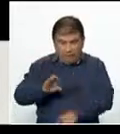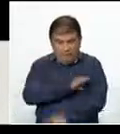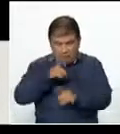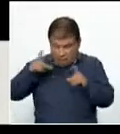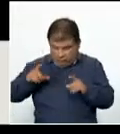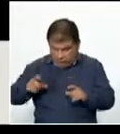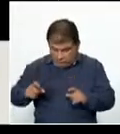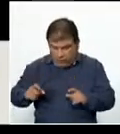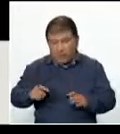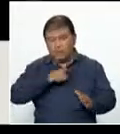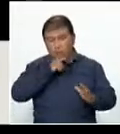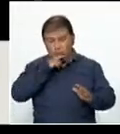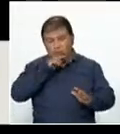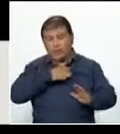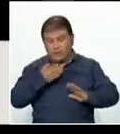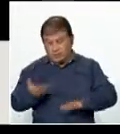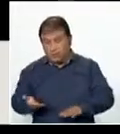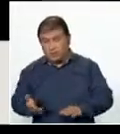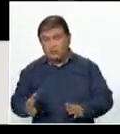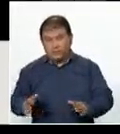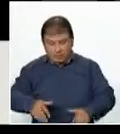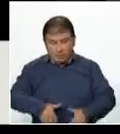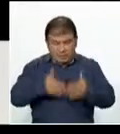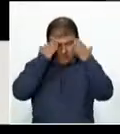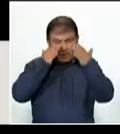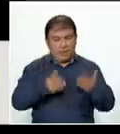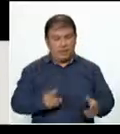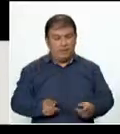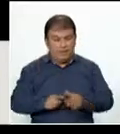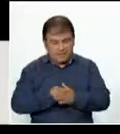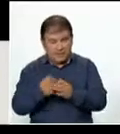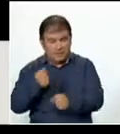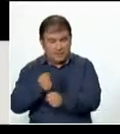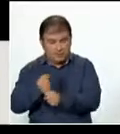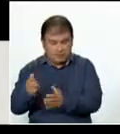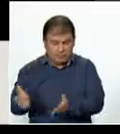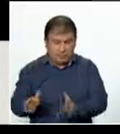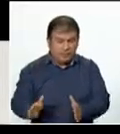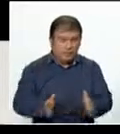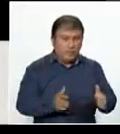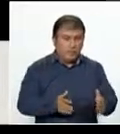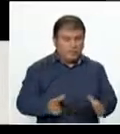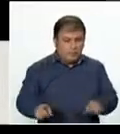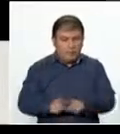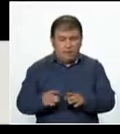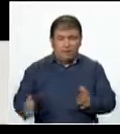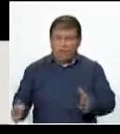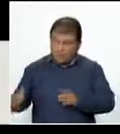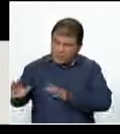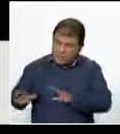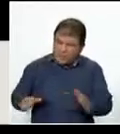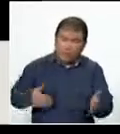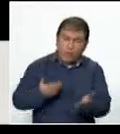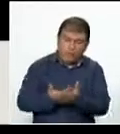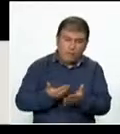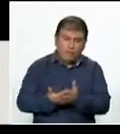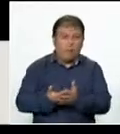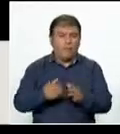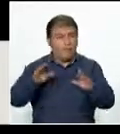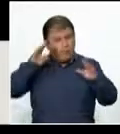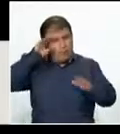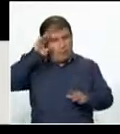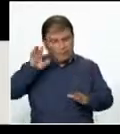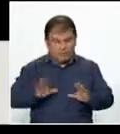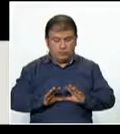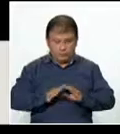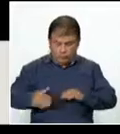ya está cubierta para desarrollar su trabajo, ¿no? Ahora se han acercado incluso más policías, ahora incluso han tomado la calle ya